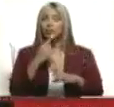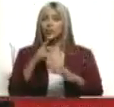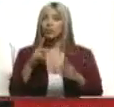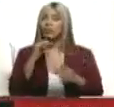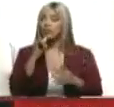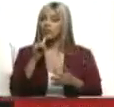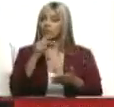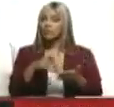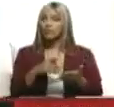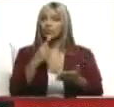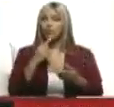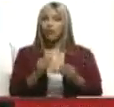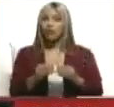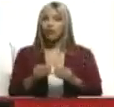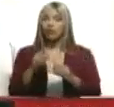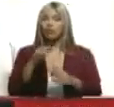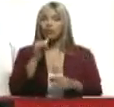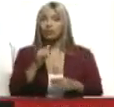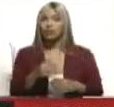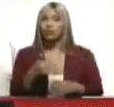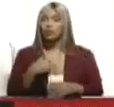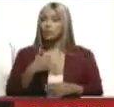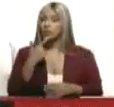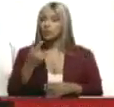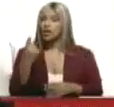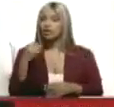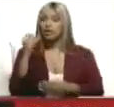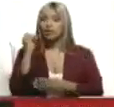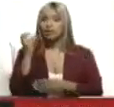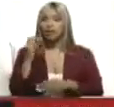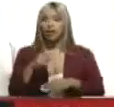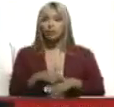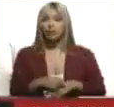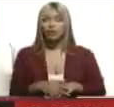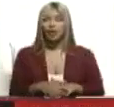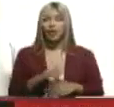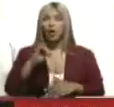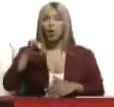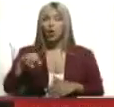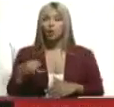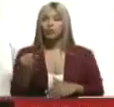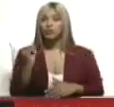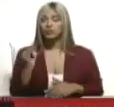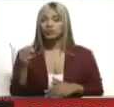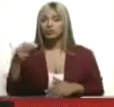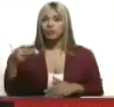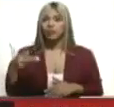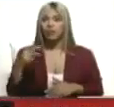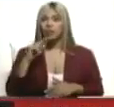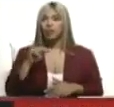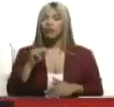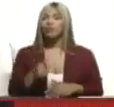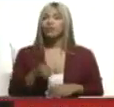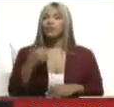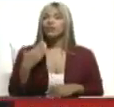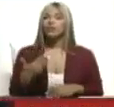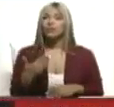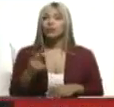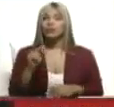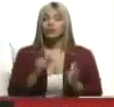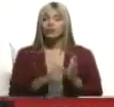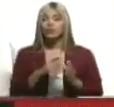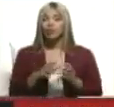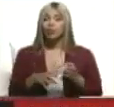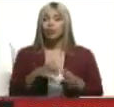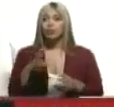que rectifique la información que dio, que yo dije ayer en la Asamblea. Es José Ignacio Hernández Juan Guaidó los principales responsables del problema